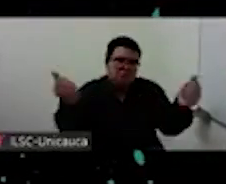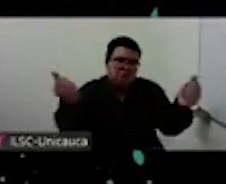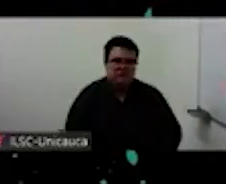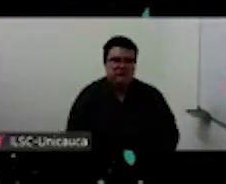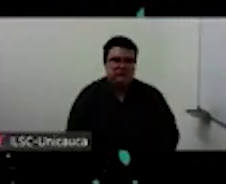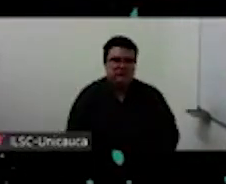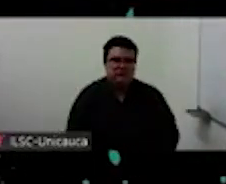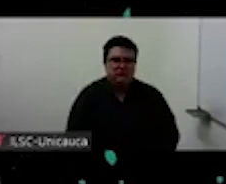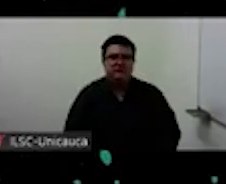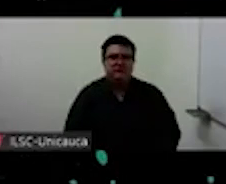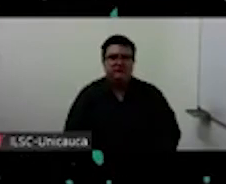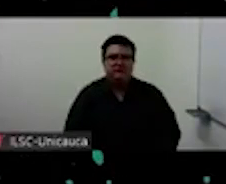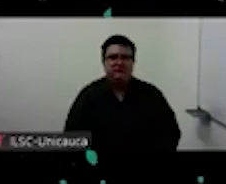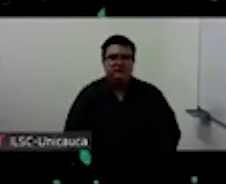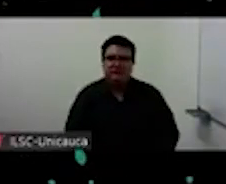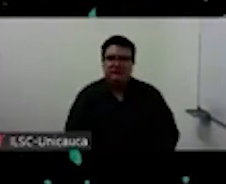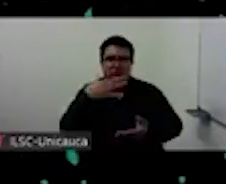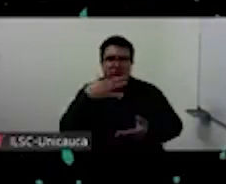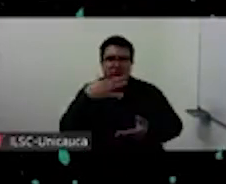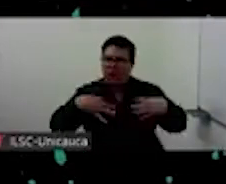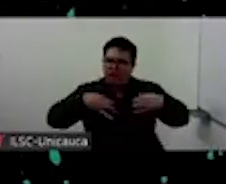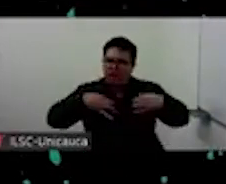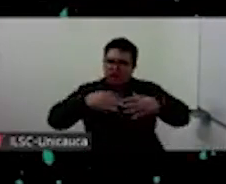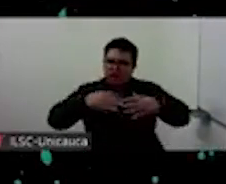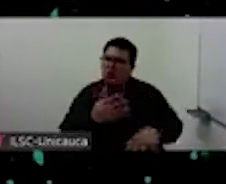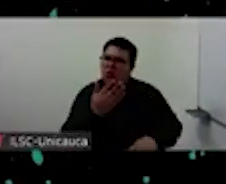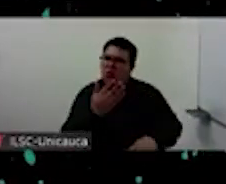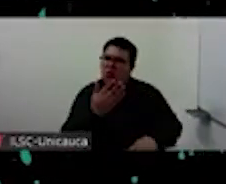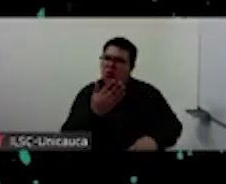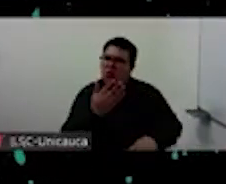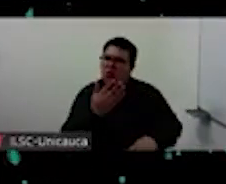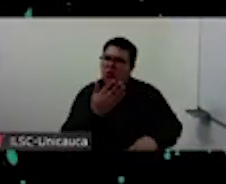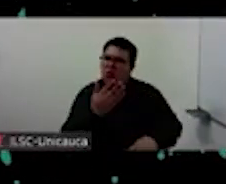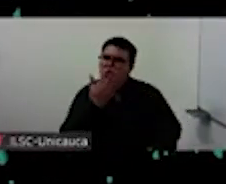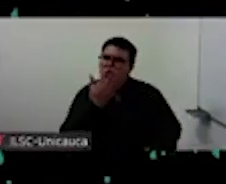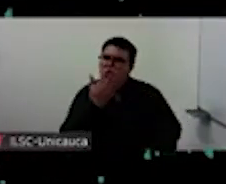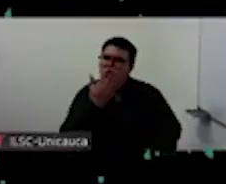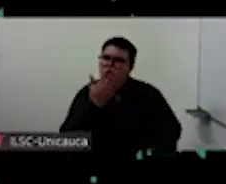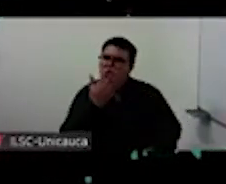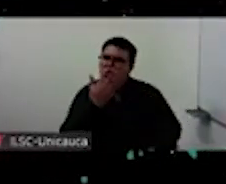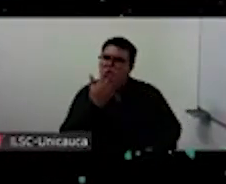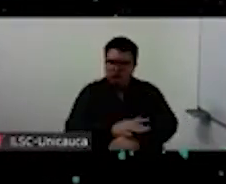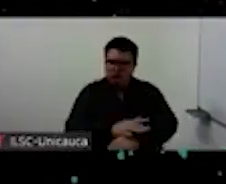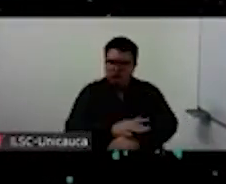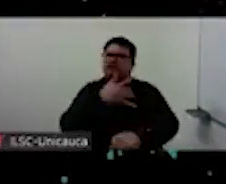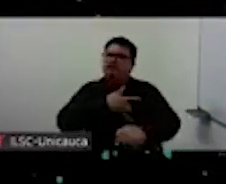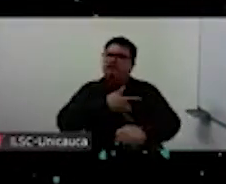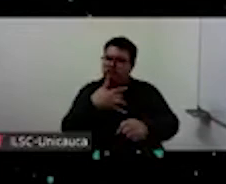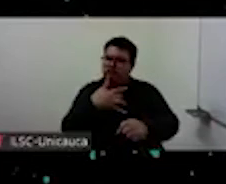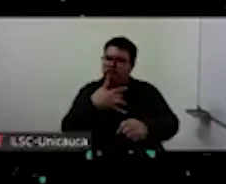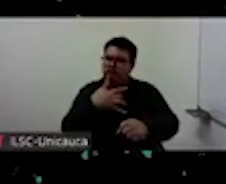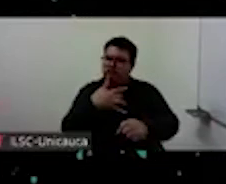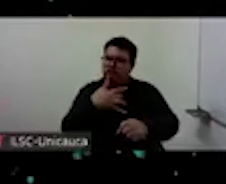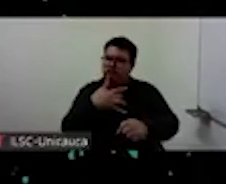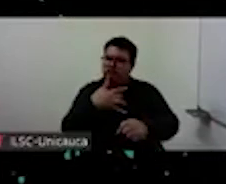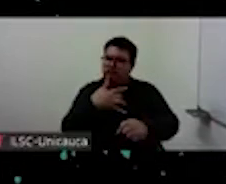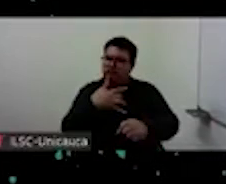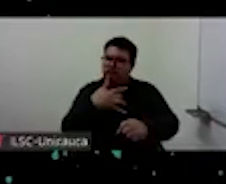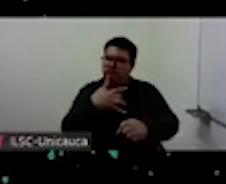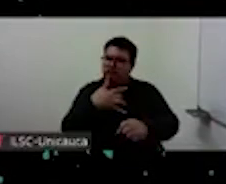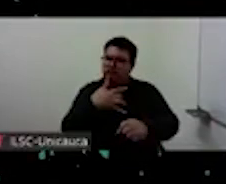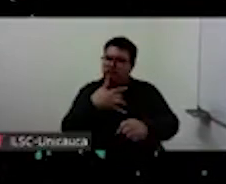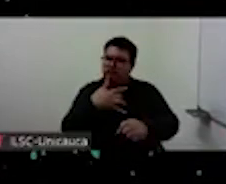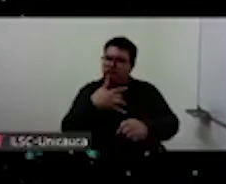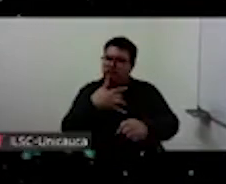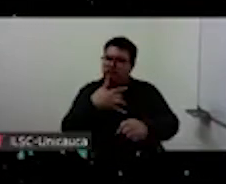Entonces, estos textiles indígenas han sido producidos de maneras diferentes dentro de cada función. Es por